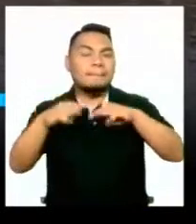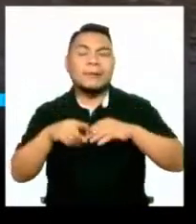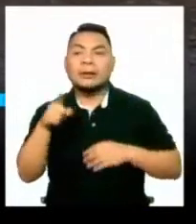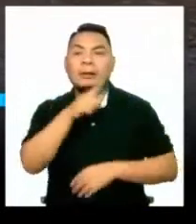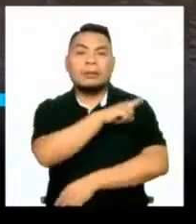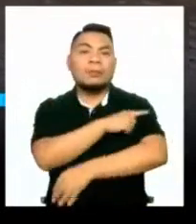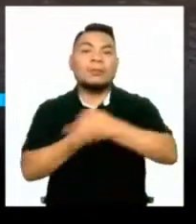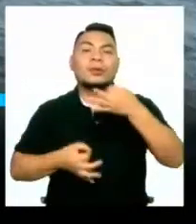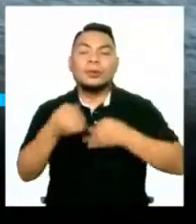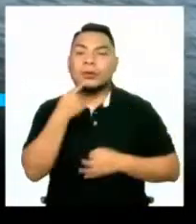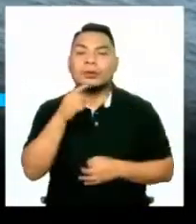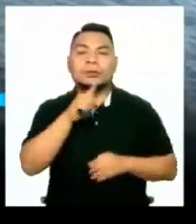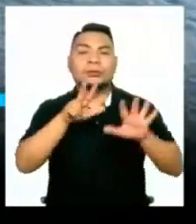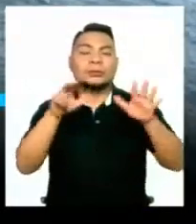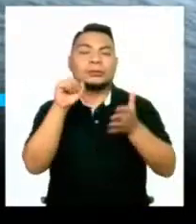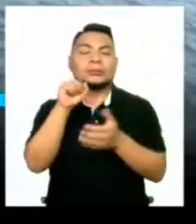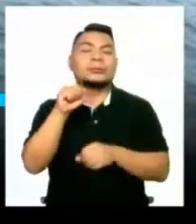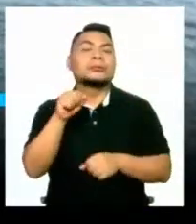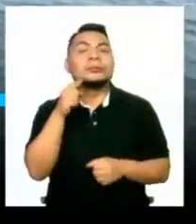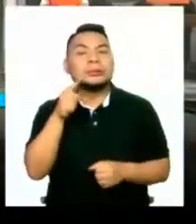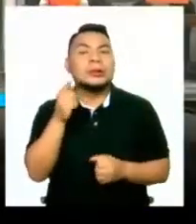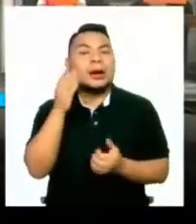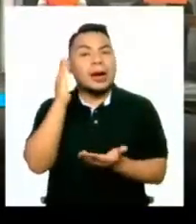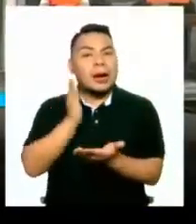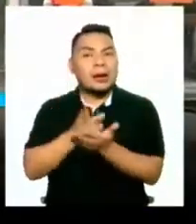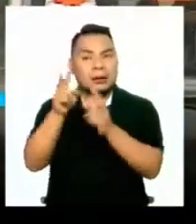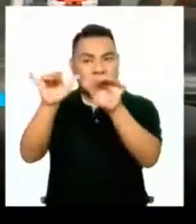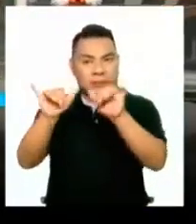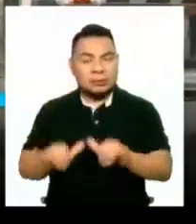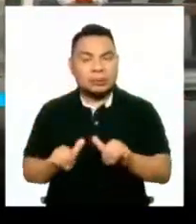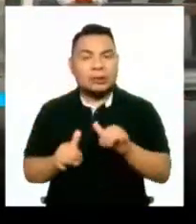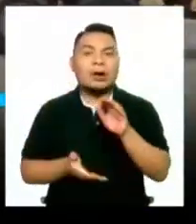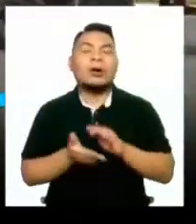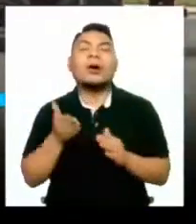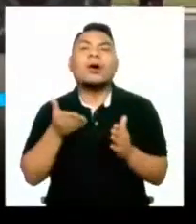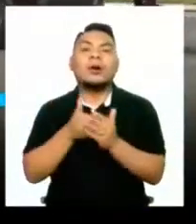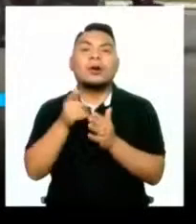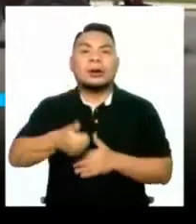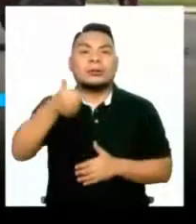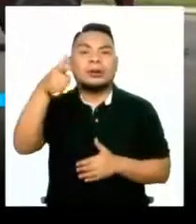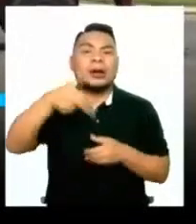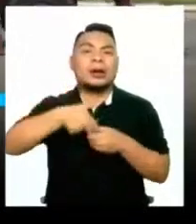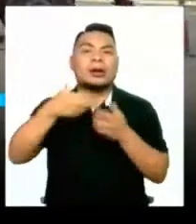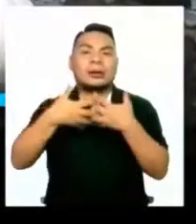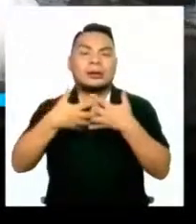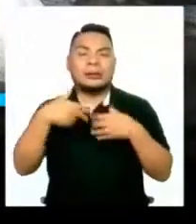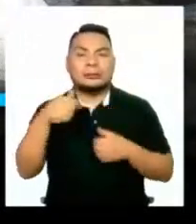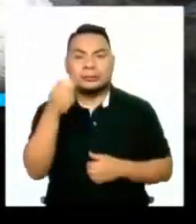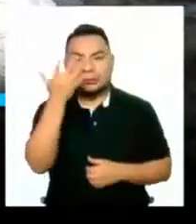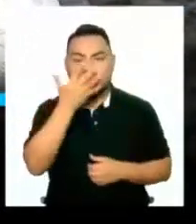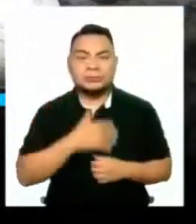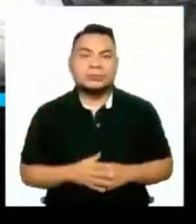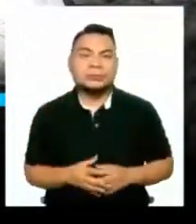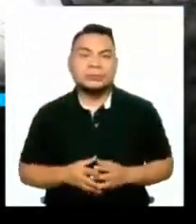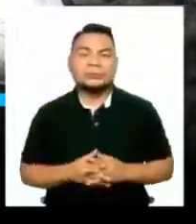Poder Judicial dictó 18 meses de impedimento de salida al país contra funcionarios de Repsol.